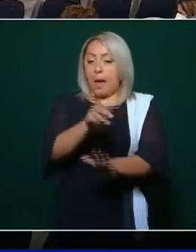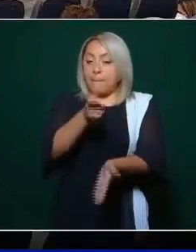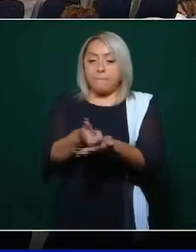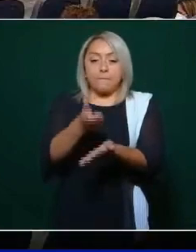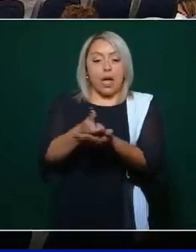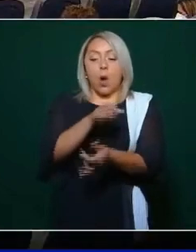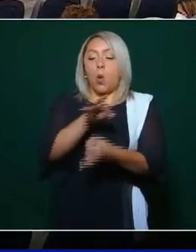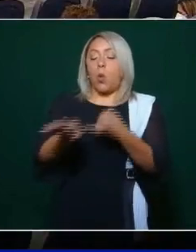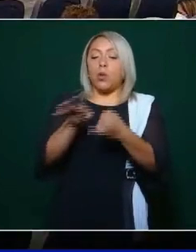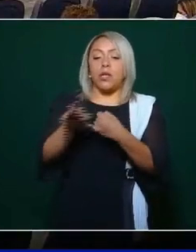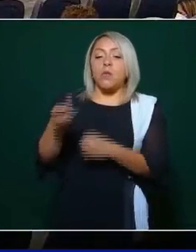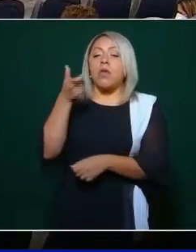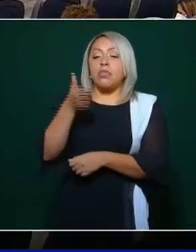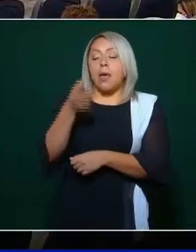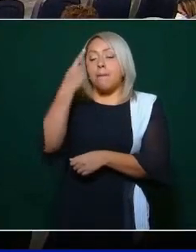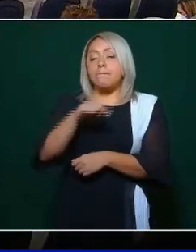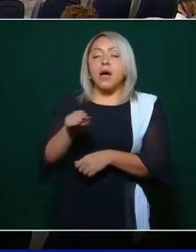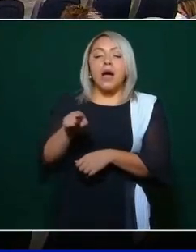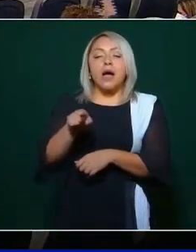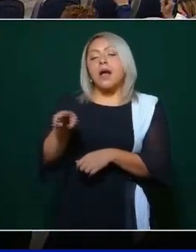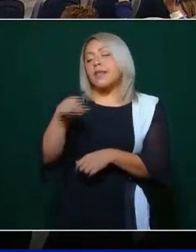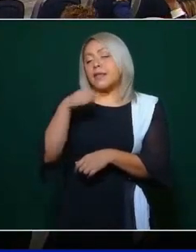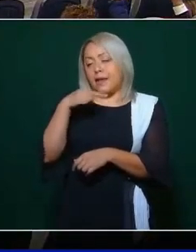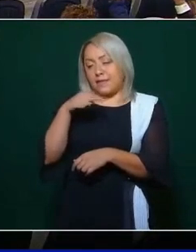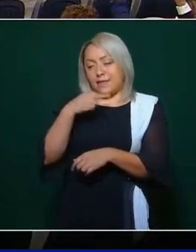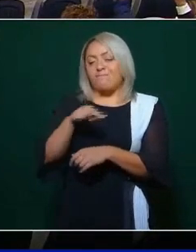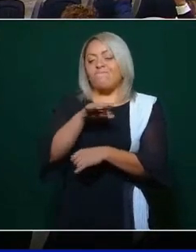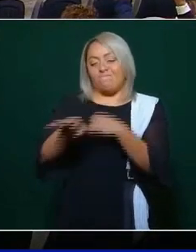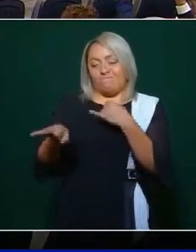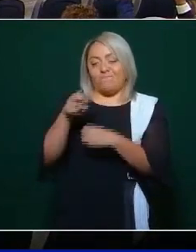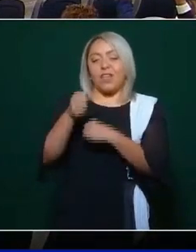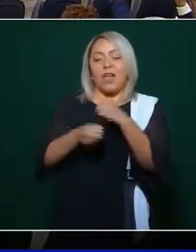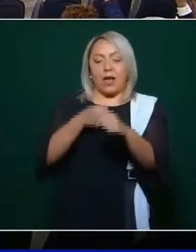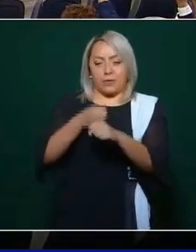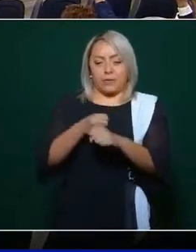fin de año. Gracias. Para México.